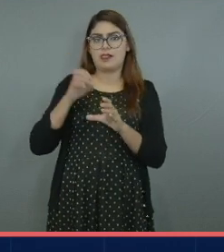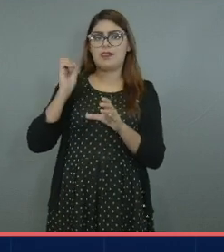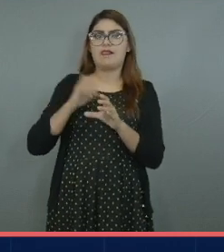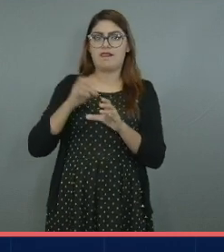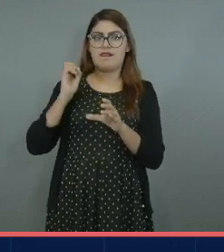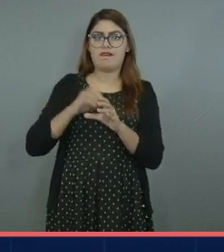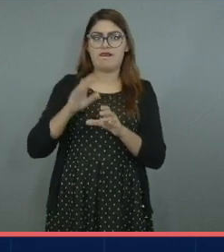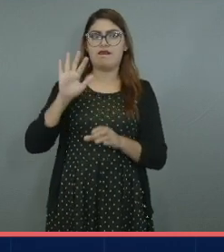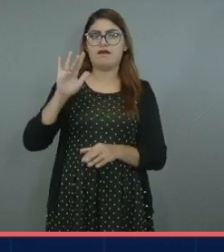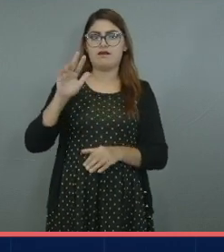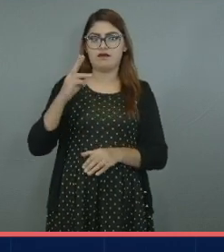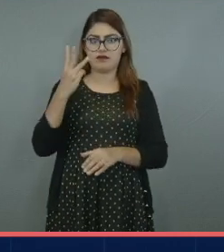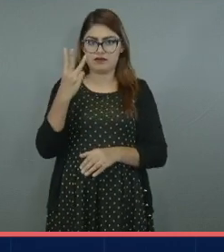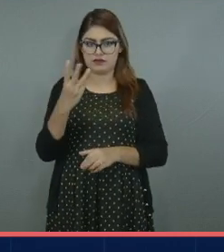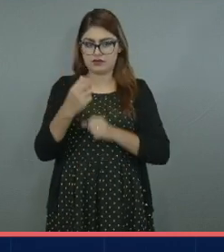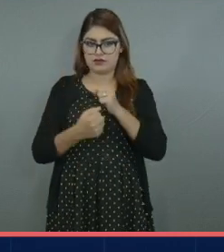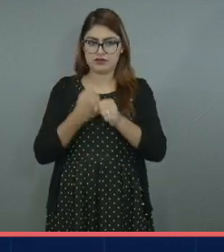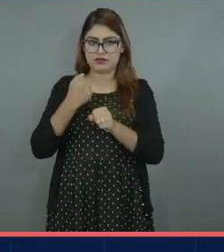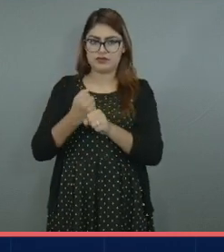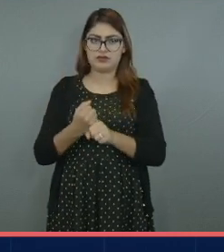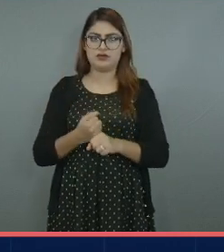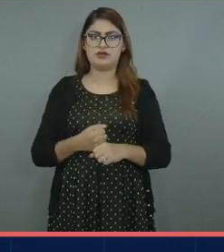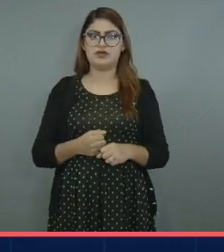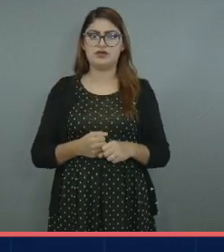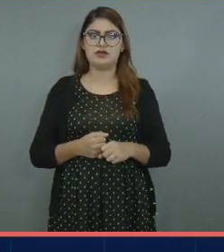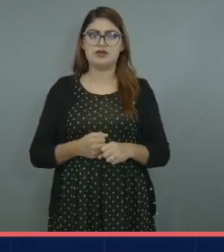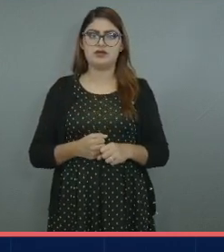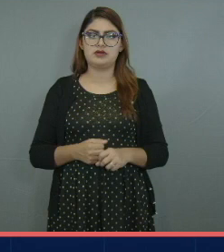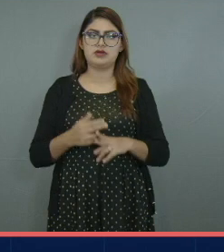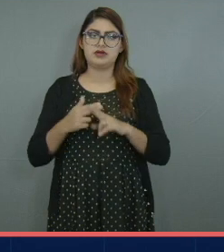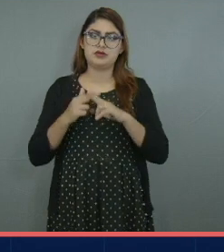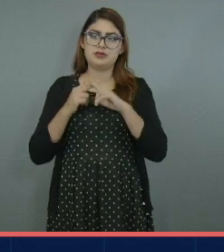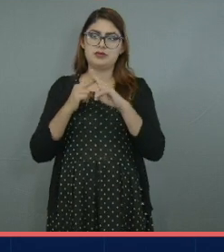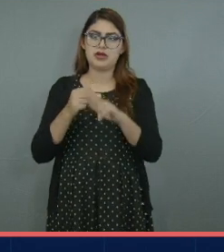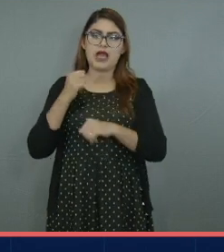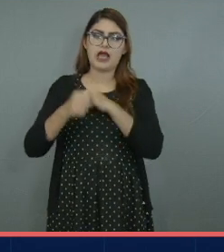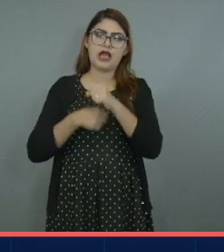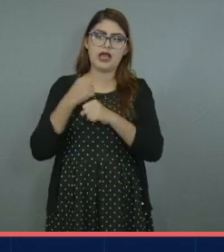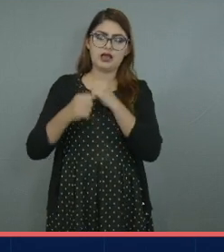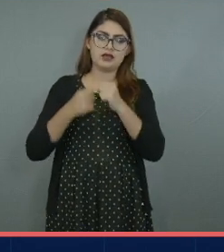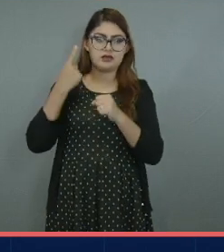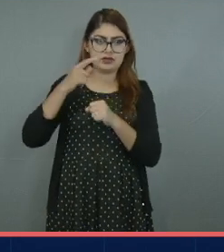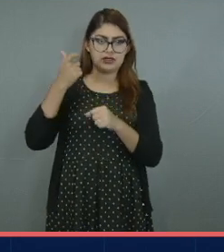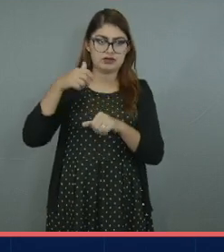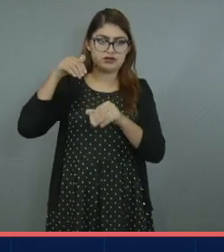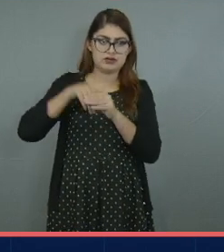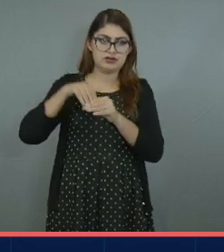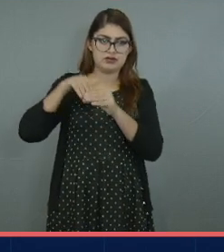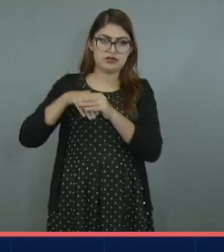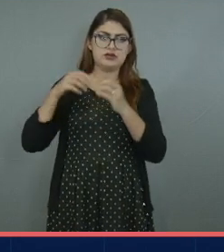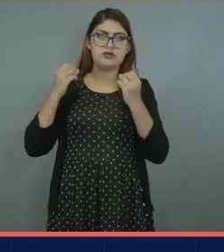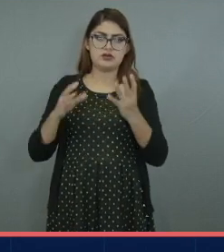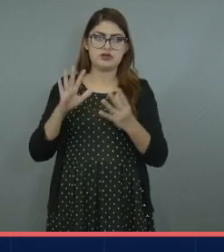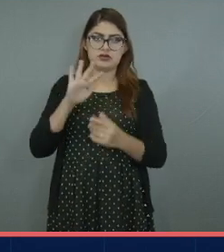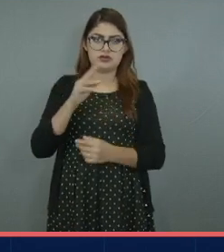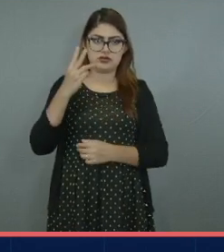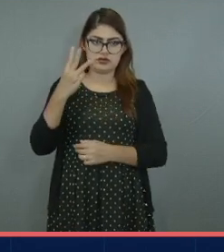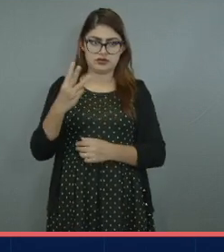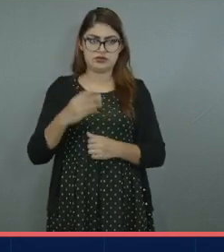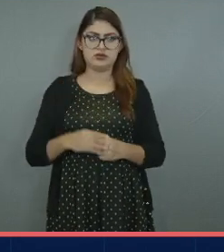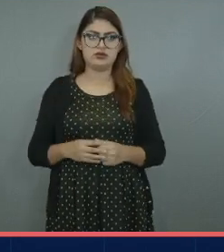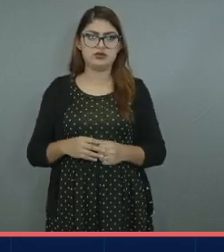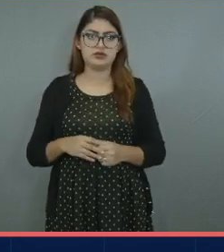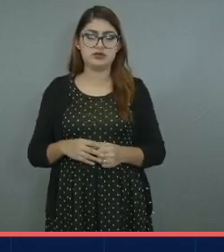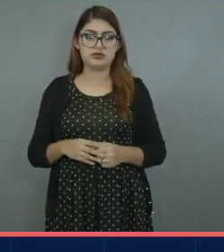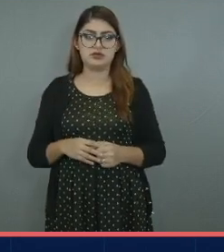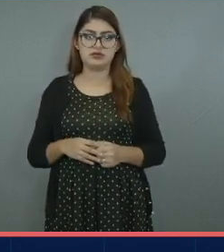por favor, donde dice número de años para invertir, que es el paso número 4. Miren, qué maravilla es